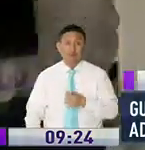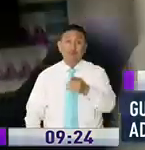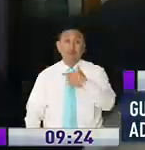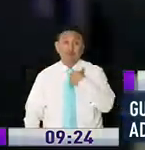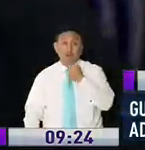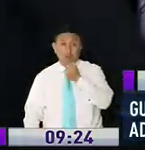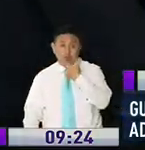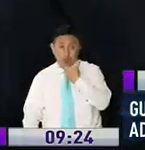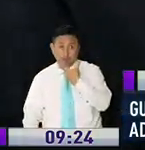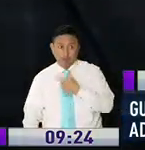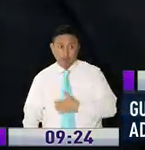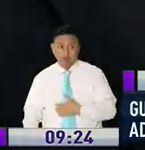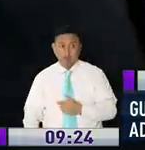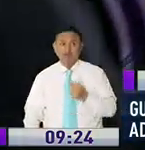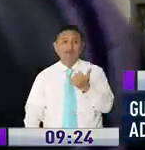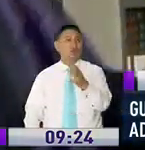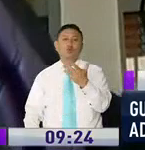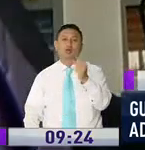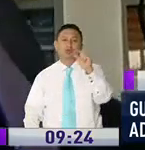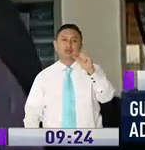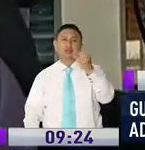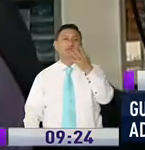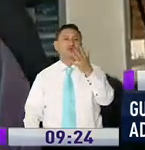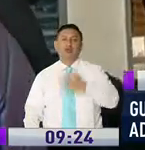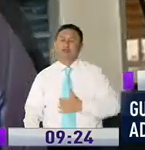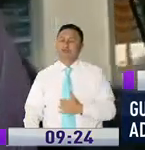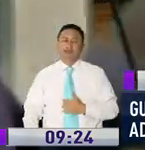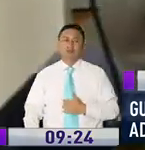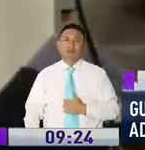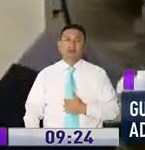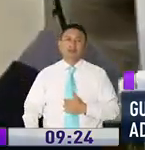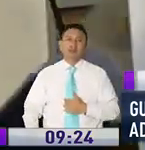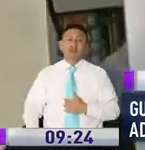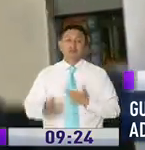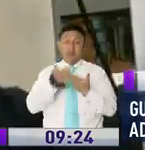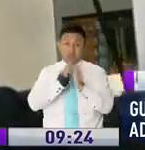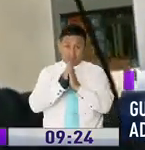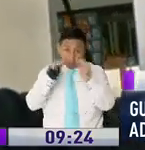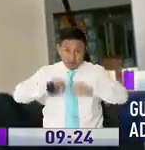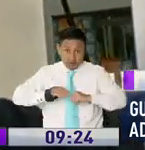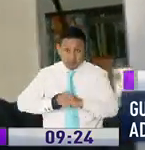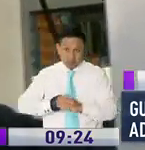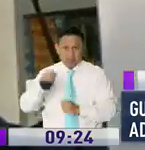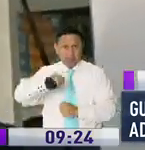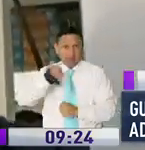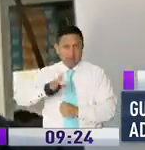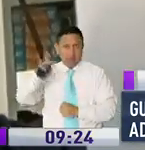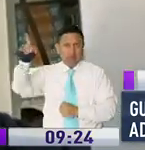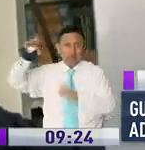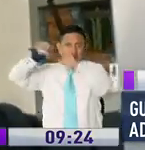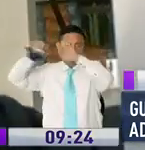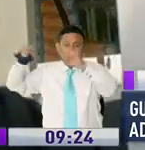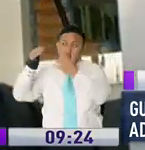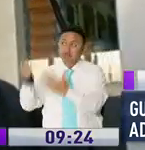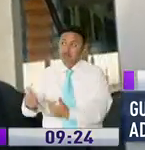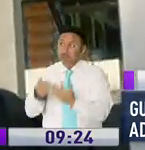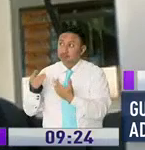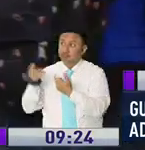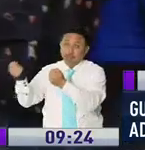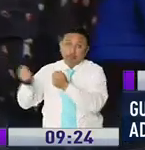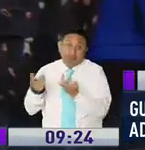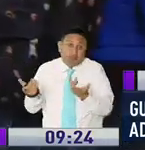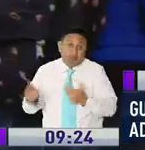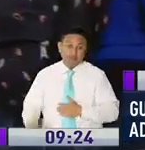paracetamol ustedes? De momento no tenemos, caballero. ¿Han hecho los pedidos ya? Sí, hemos hecho los pedidos ya unos días nos ha